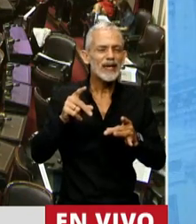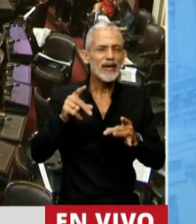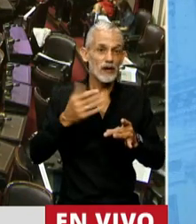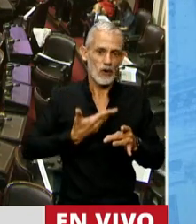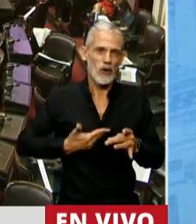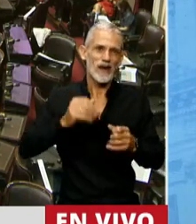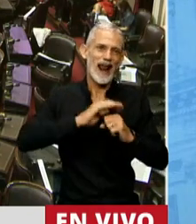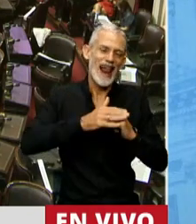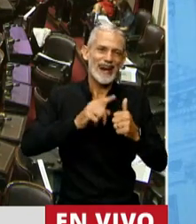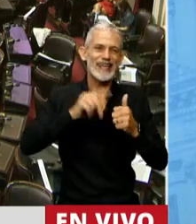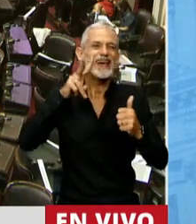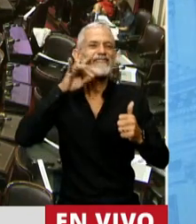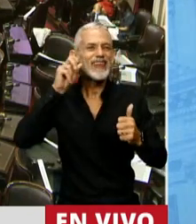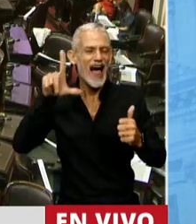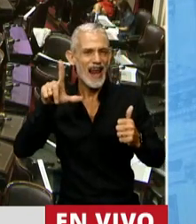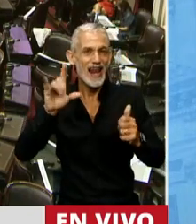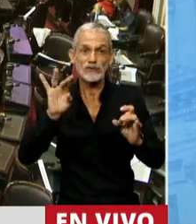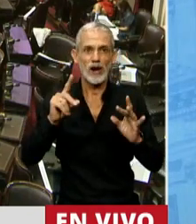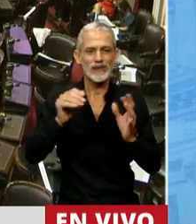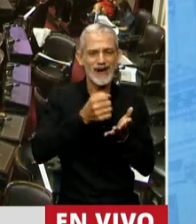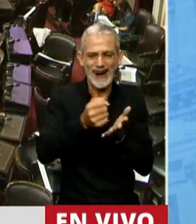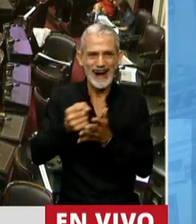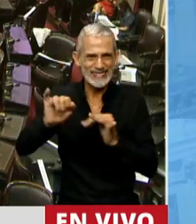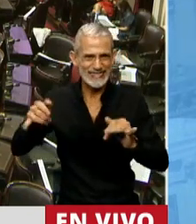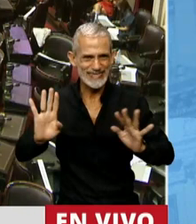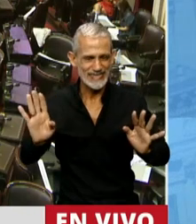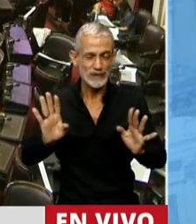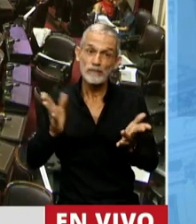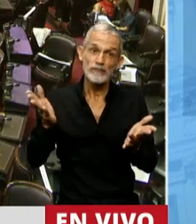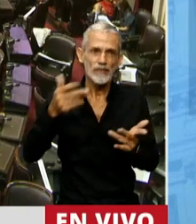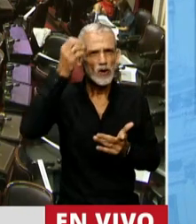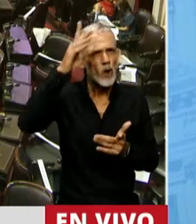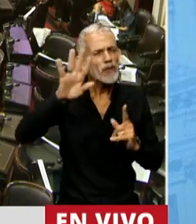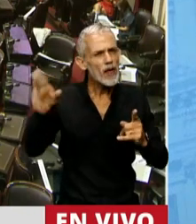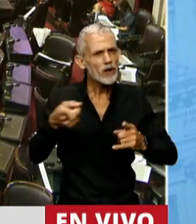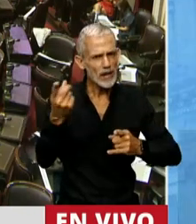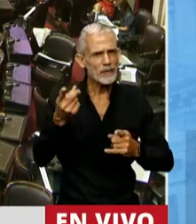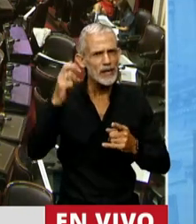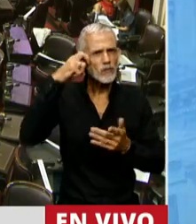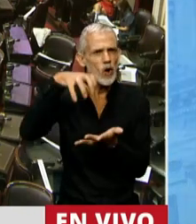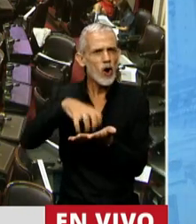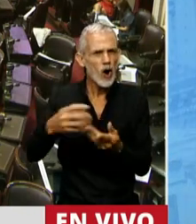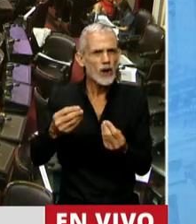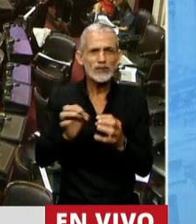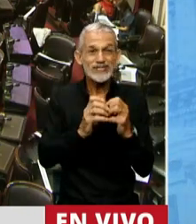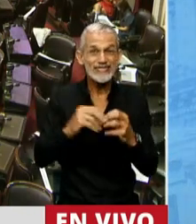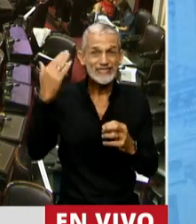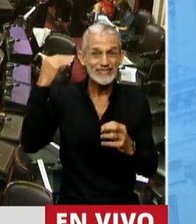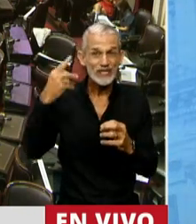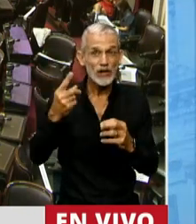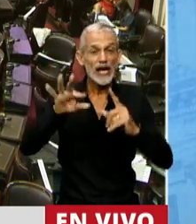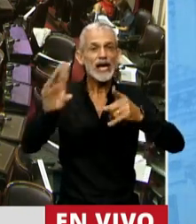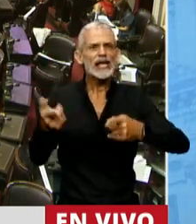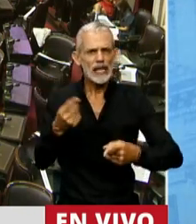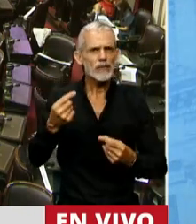gobernaba Larreta y Vidal. De memoria es la que se vio plasmada también en este recinto cuando unas sesiones atrás se